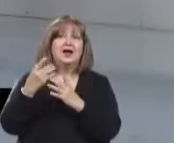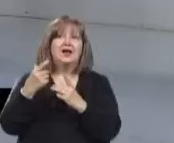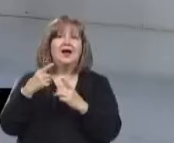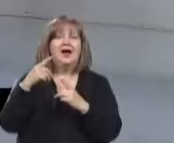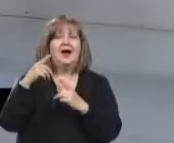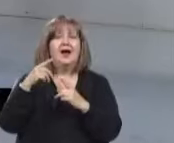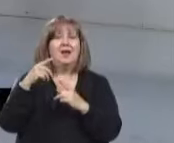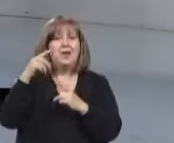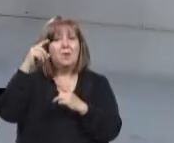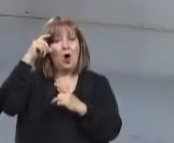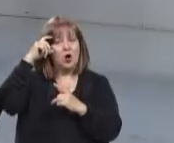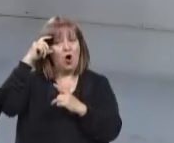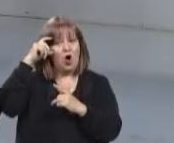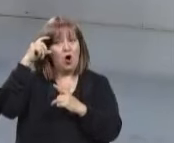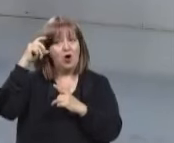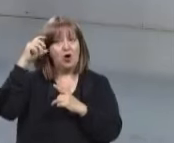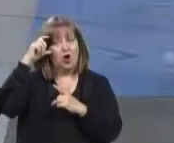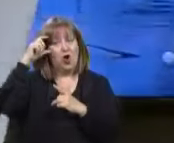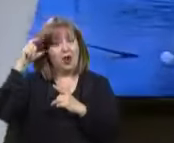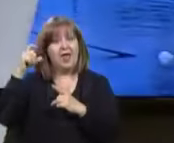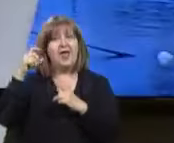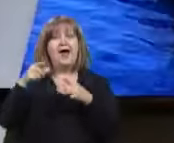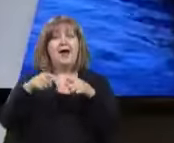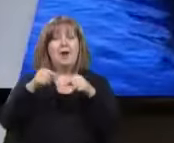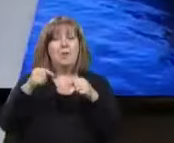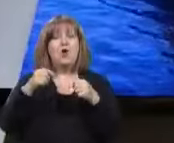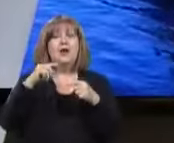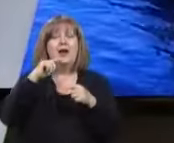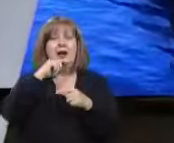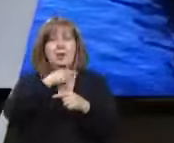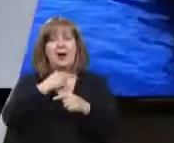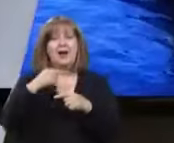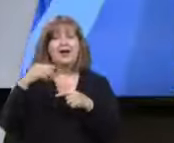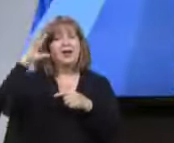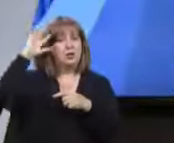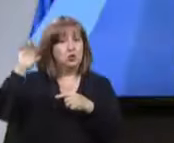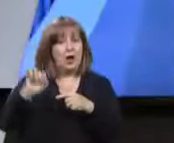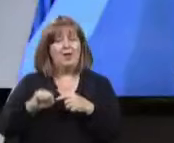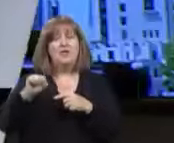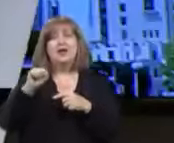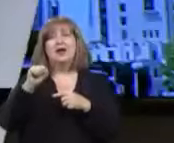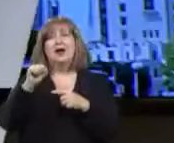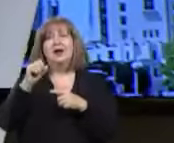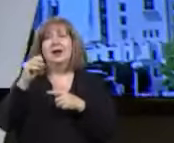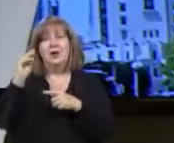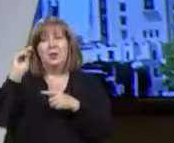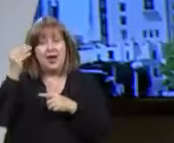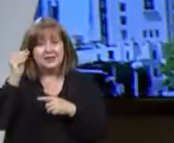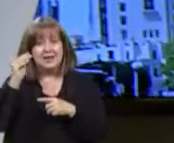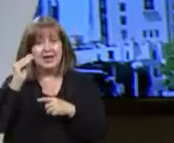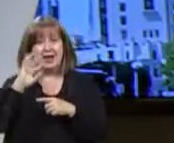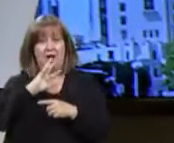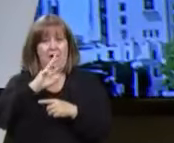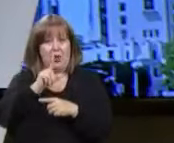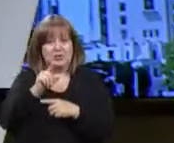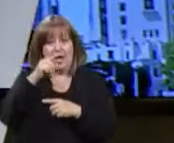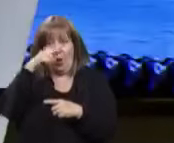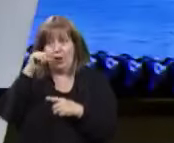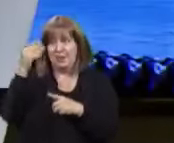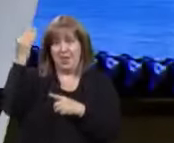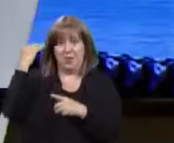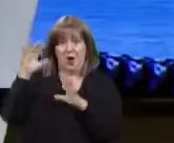ese desastre sí, inclusive sale Corea, Japón, Alemania, Sudáfrica, Brasil y Rusia. Claro. Son los últimos mundiales en los cuales